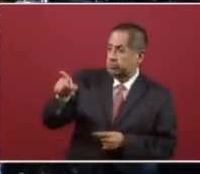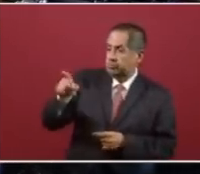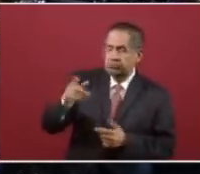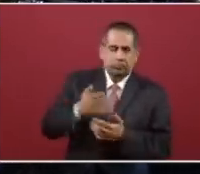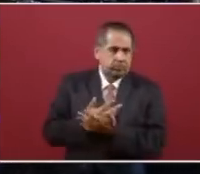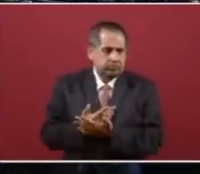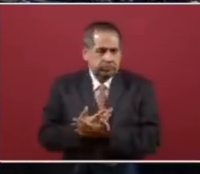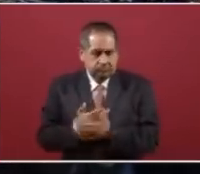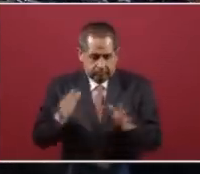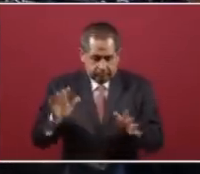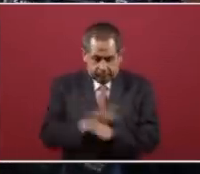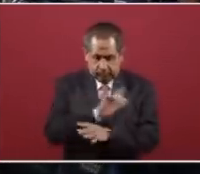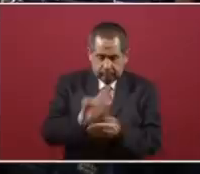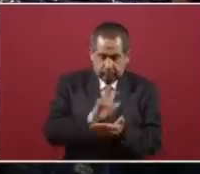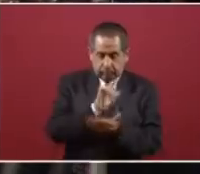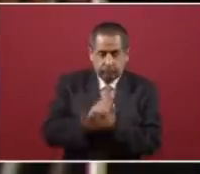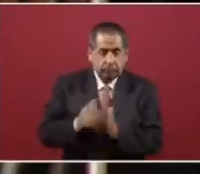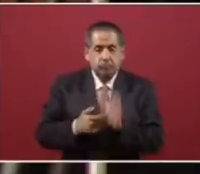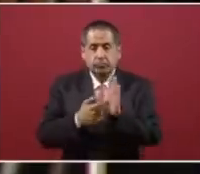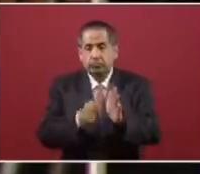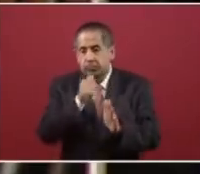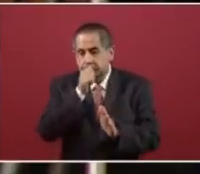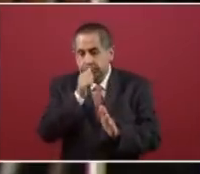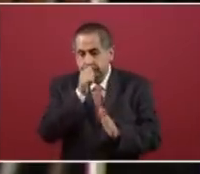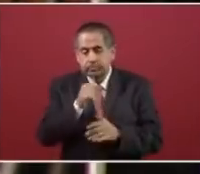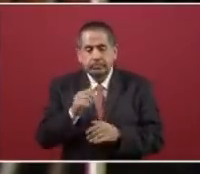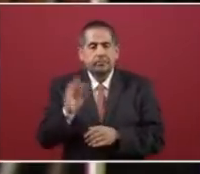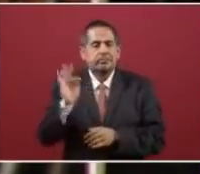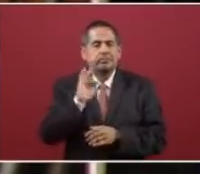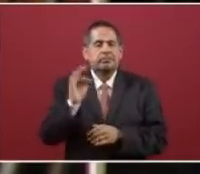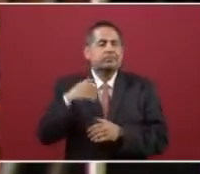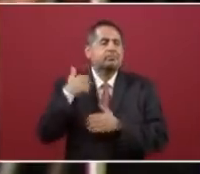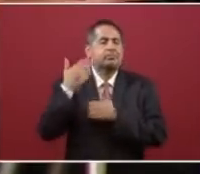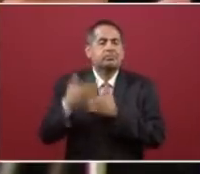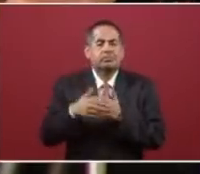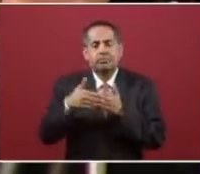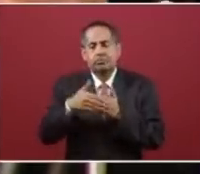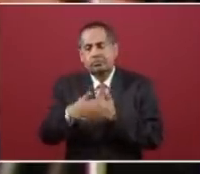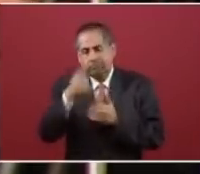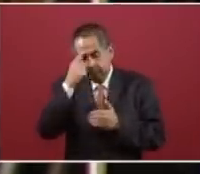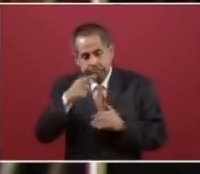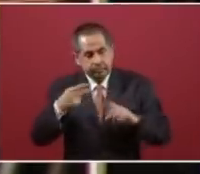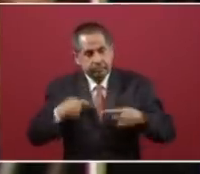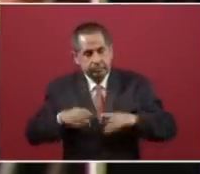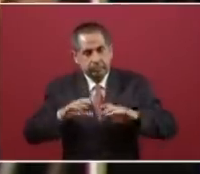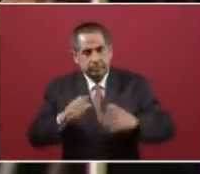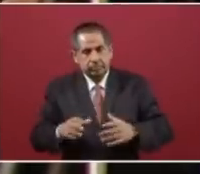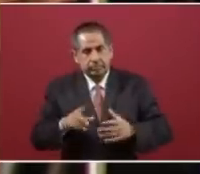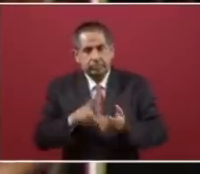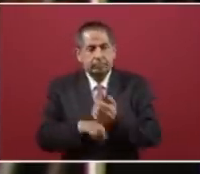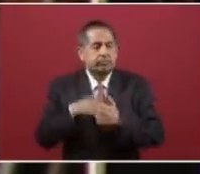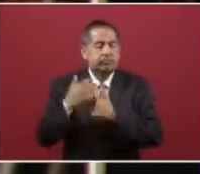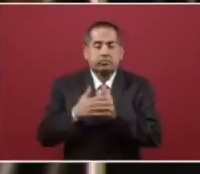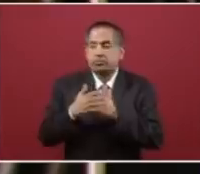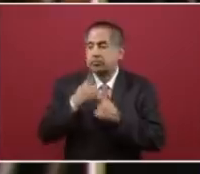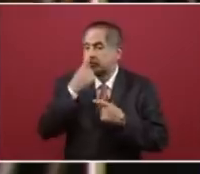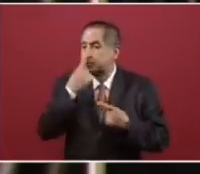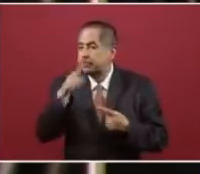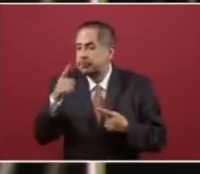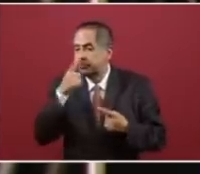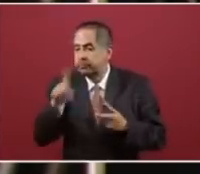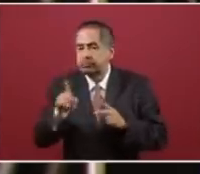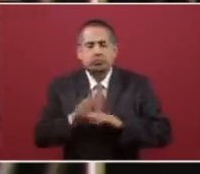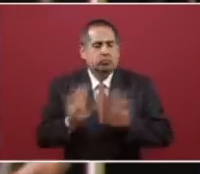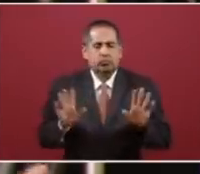todavía la reforma que no están planteando el día de hoy si podría haber o qué efectos podría haber para estas personas a las que se les va a denunciar o sencillamente está